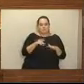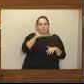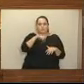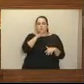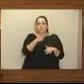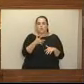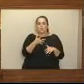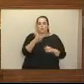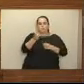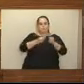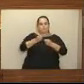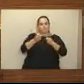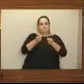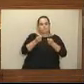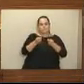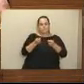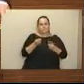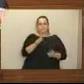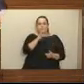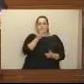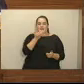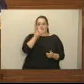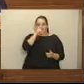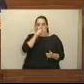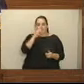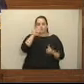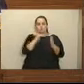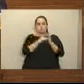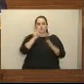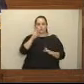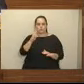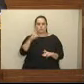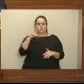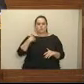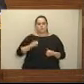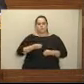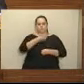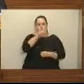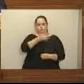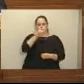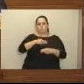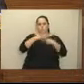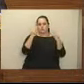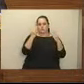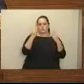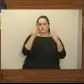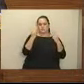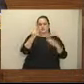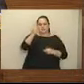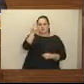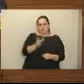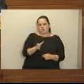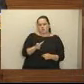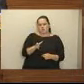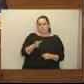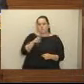públicos? ¿Por qué, si en el año 2001 ya hubo declaraciones públicas de un significado dirigente del Partido Socialista sobre que el